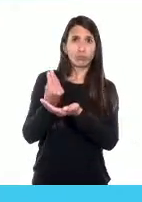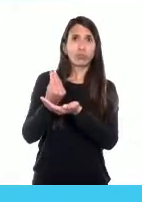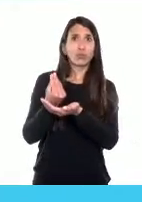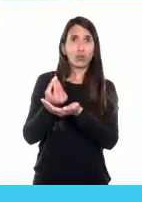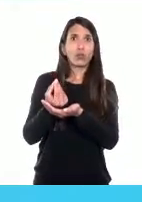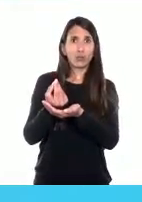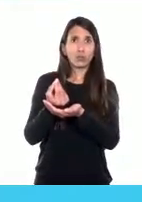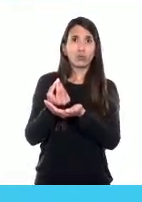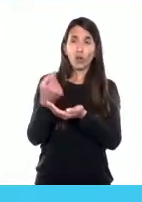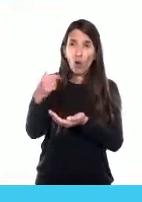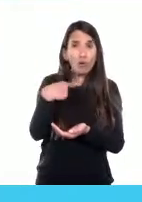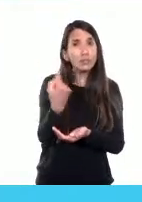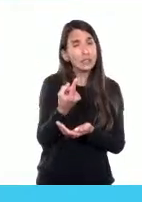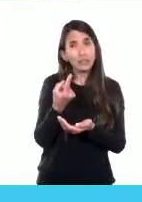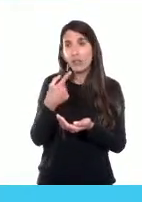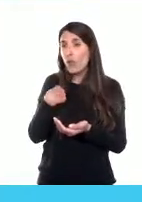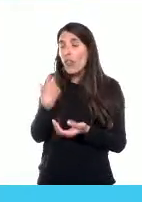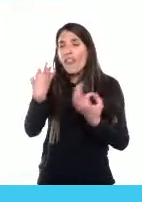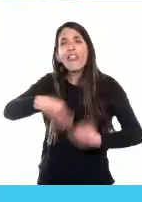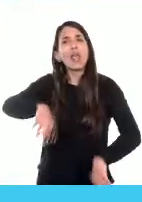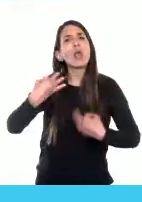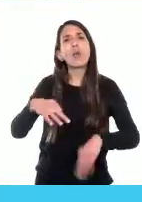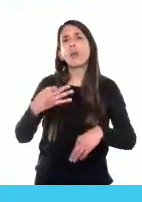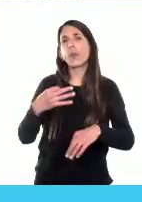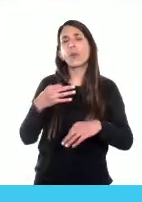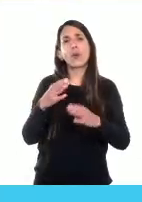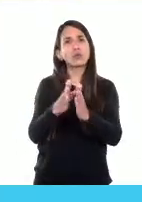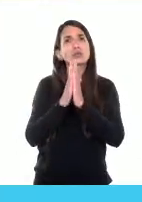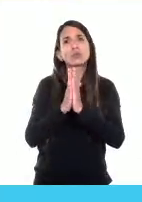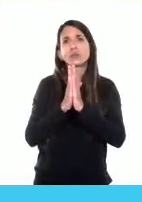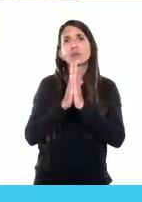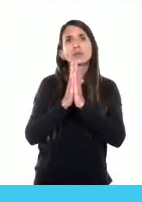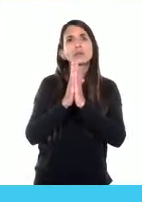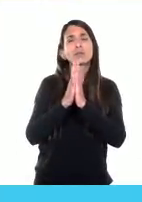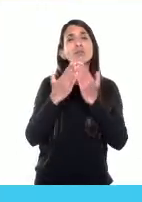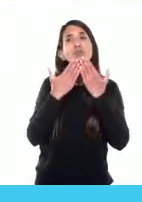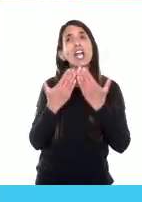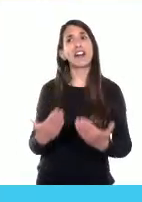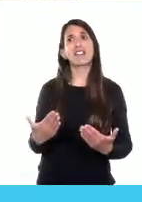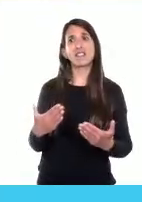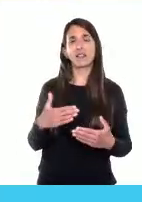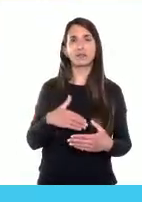ocupen y no podamos tratar este proyecto de ley. Muchas gracias.